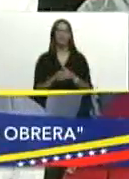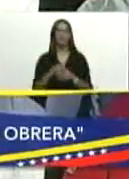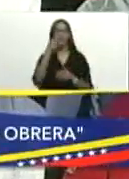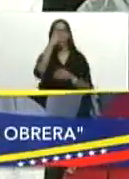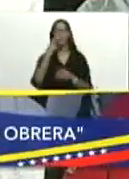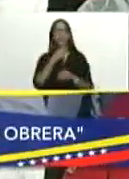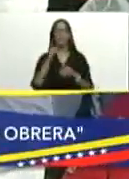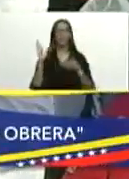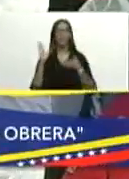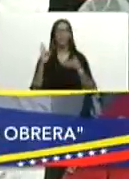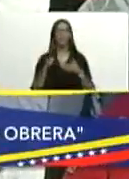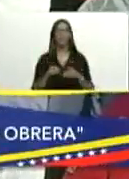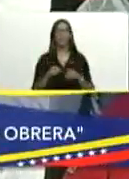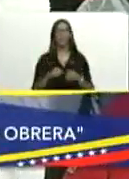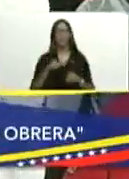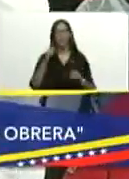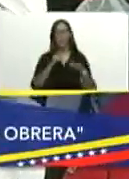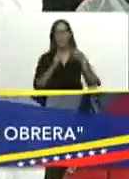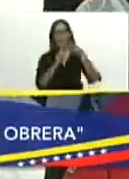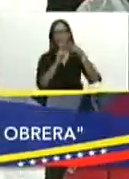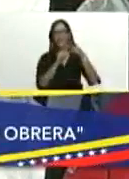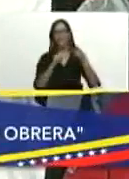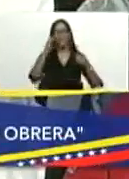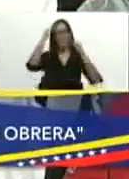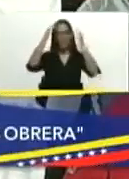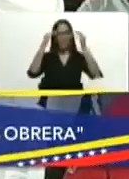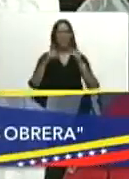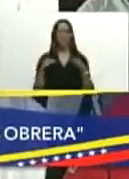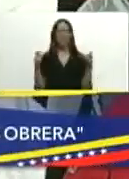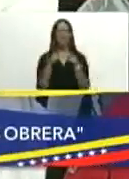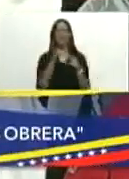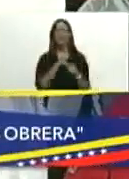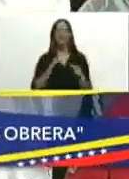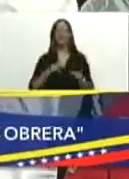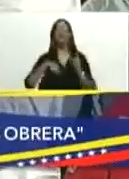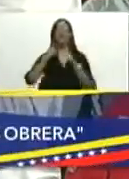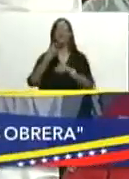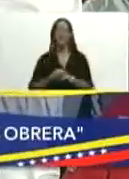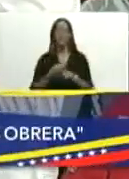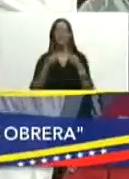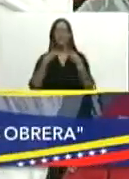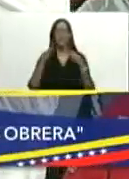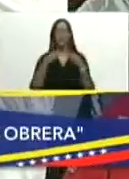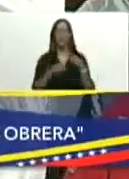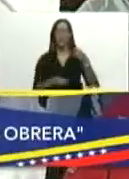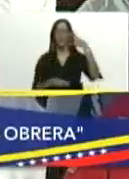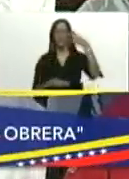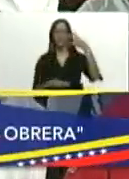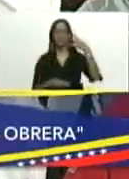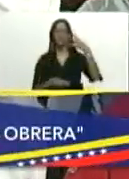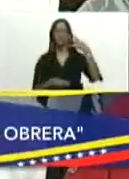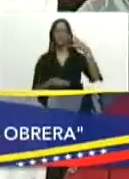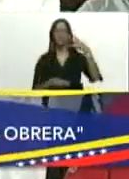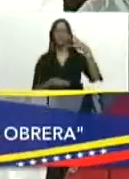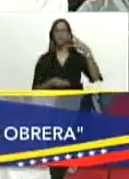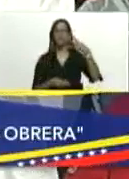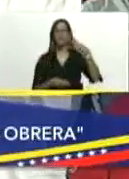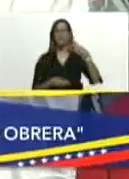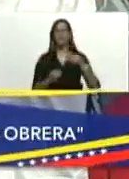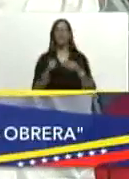juramentación el momento que me saludó en la reunión privada y luego en la transmisión pública que la tarea principal